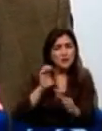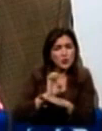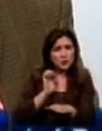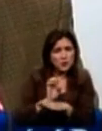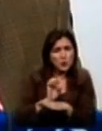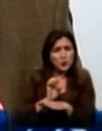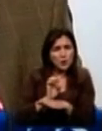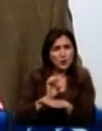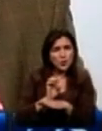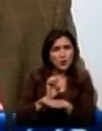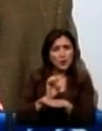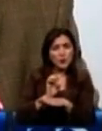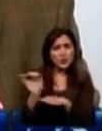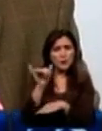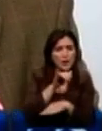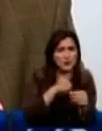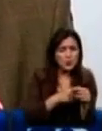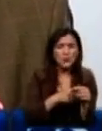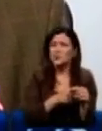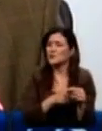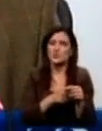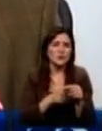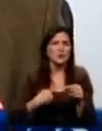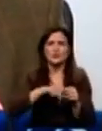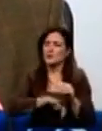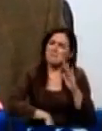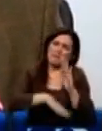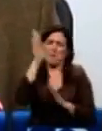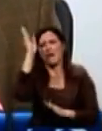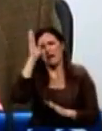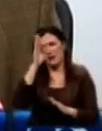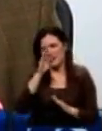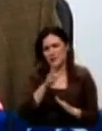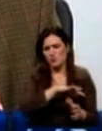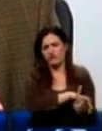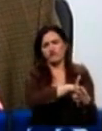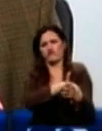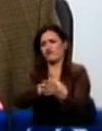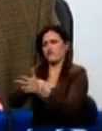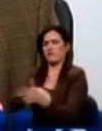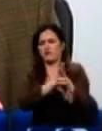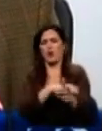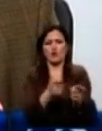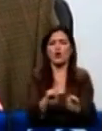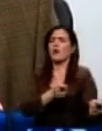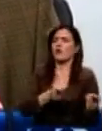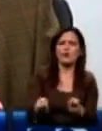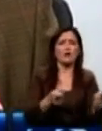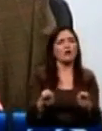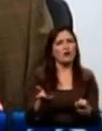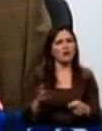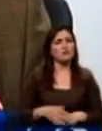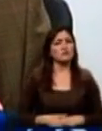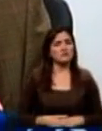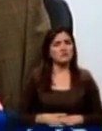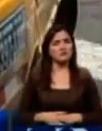ni siquiera se acerca a los números y a las cifras que tiene la Agencia Metropolitana de Tránsito respecto al control